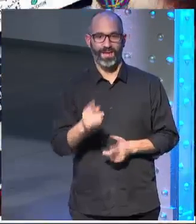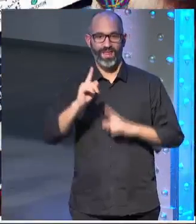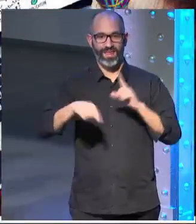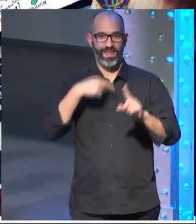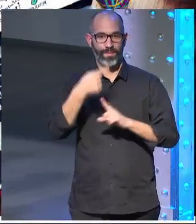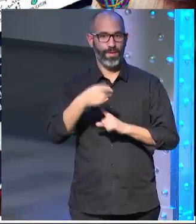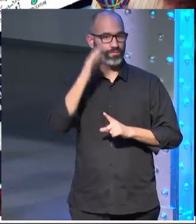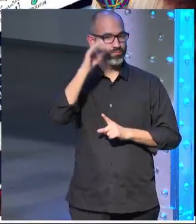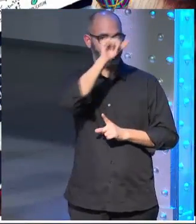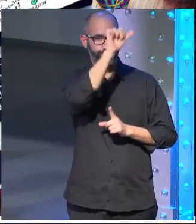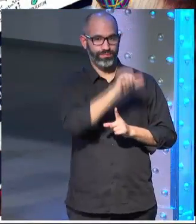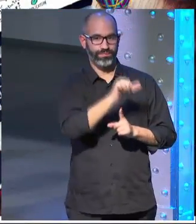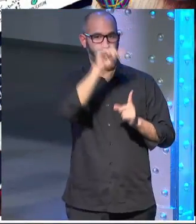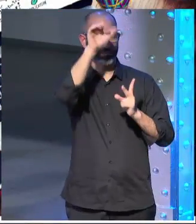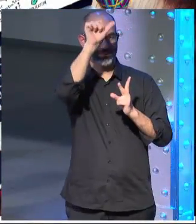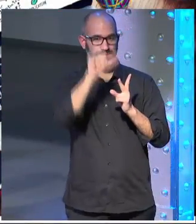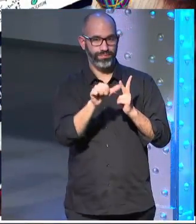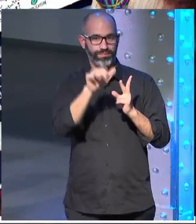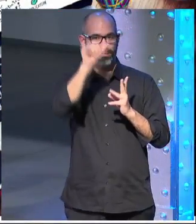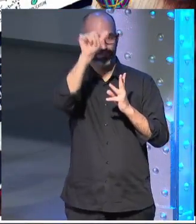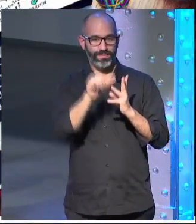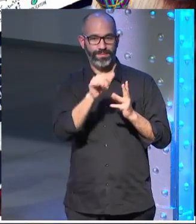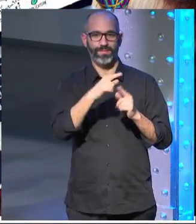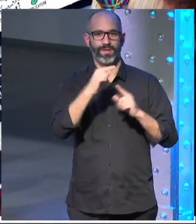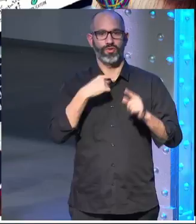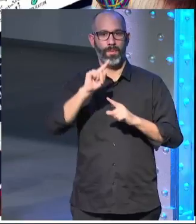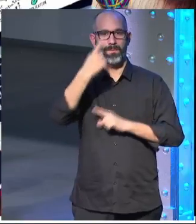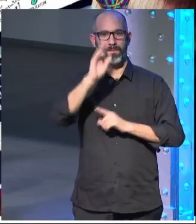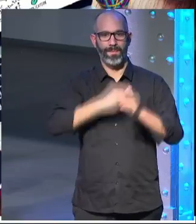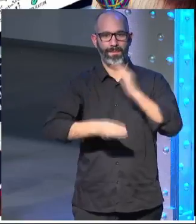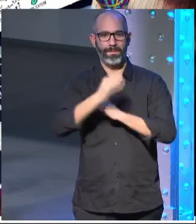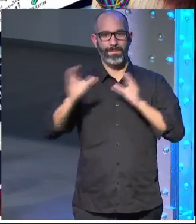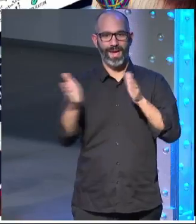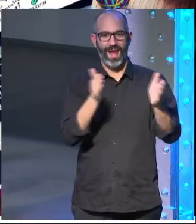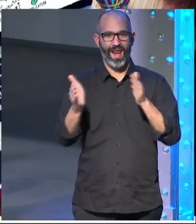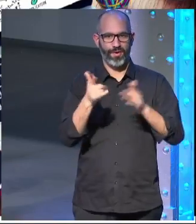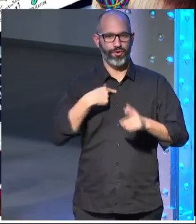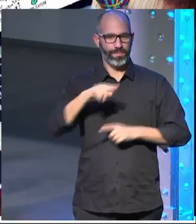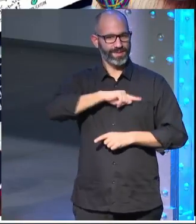después de tantas grandes cualidades de los millennials, ¿no? Yo me siento más millennial que nunca.